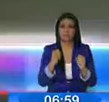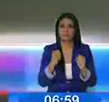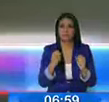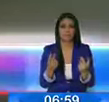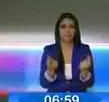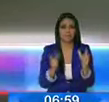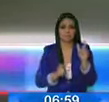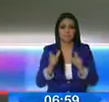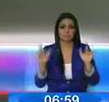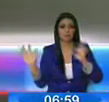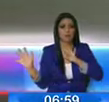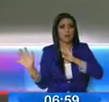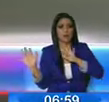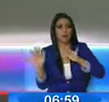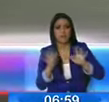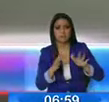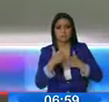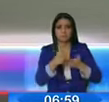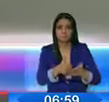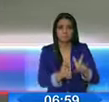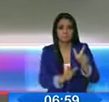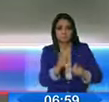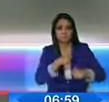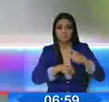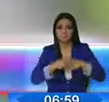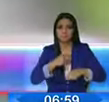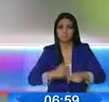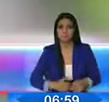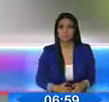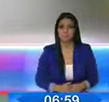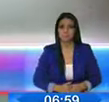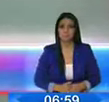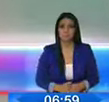varias personas fueran a socorrer a los cero